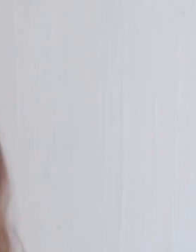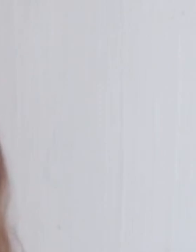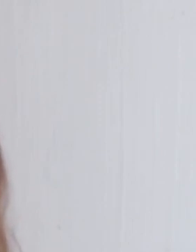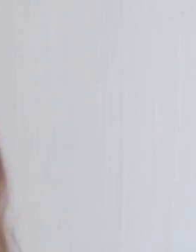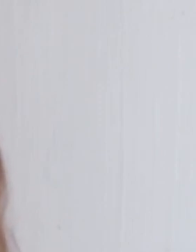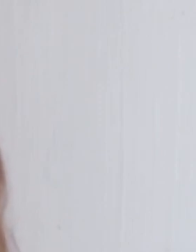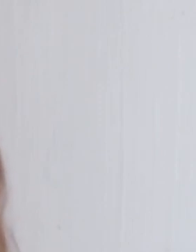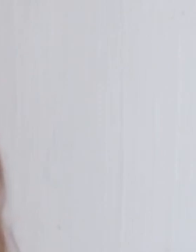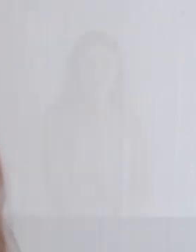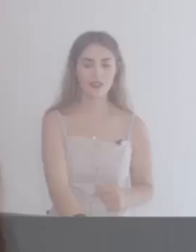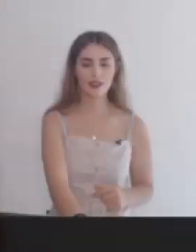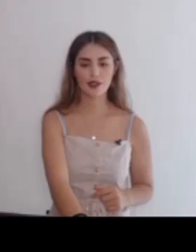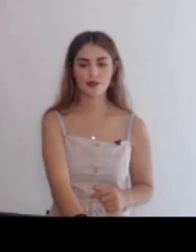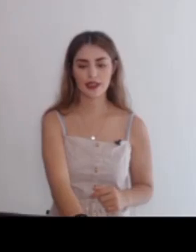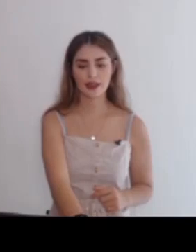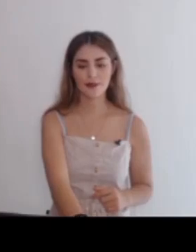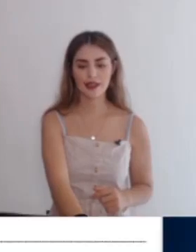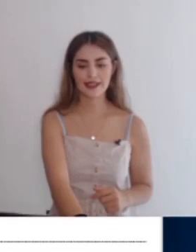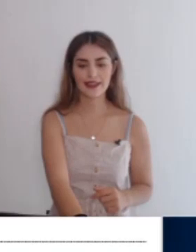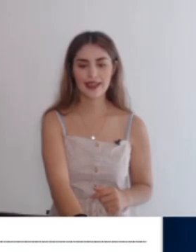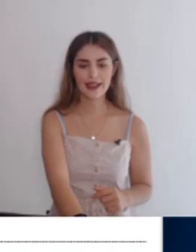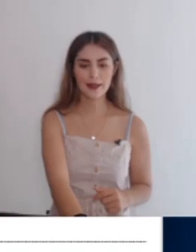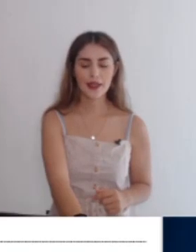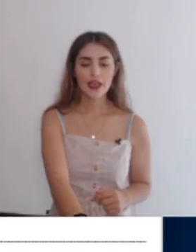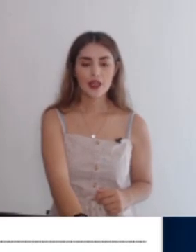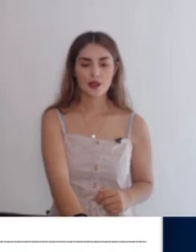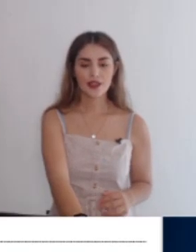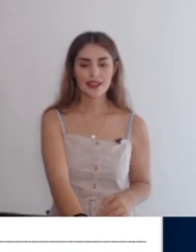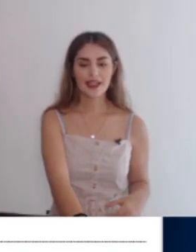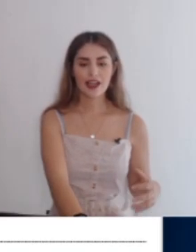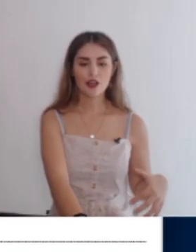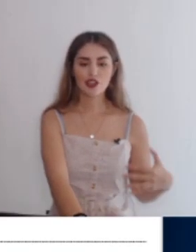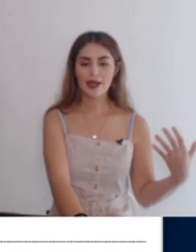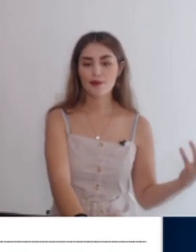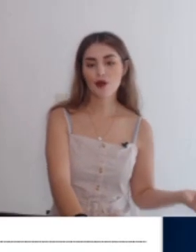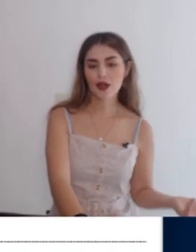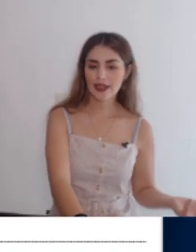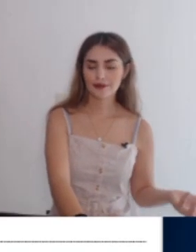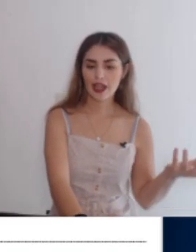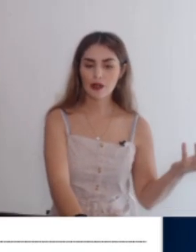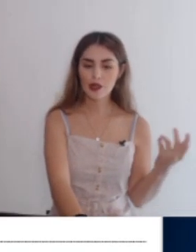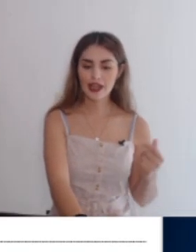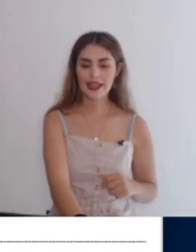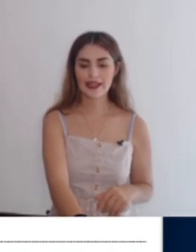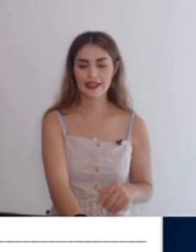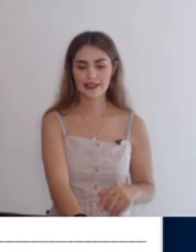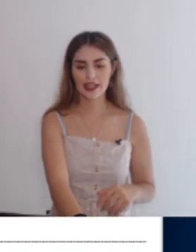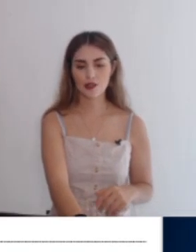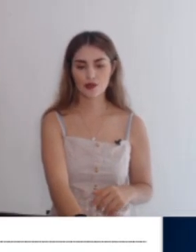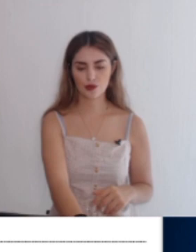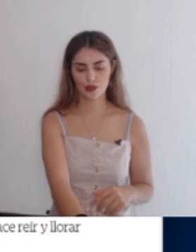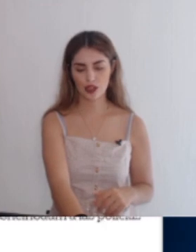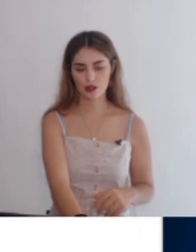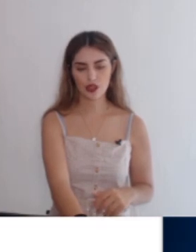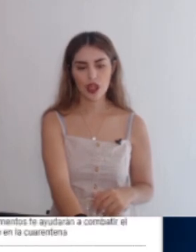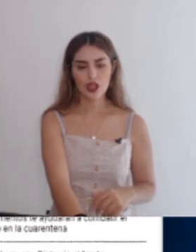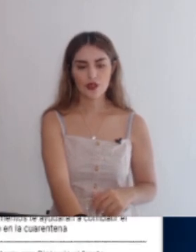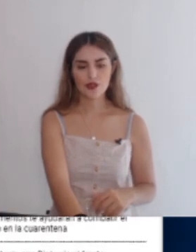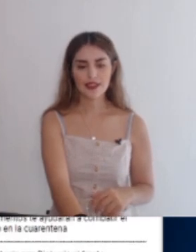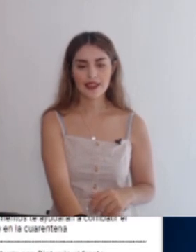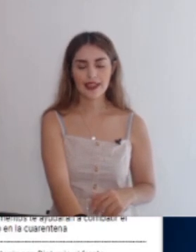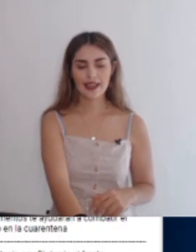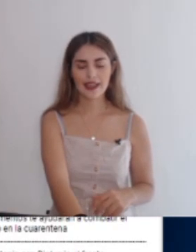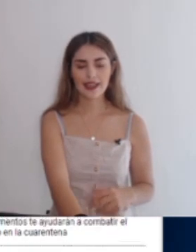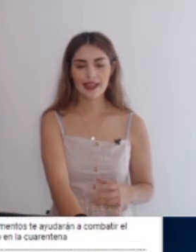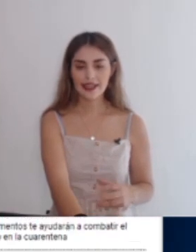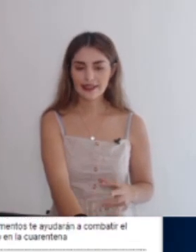a continuación la información que tenemos aquí presentada, donde dice la otra BOA, ahora en Estados Unidos. Nos